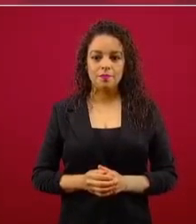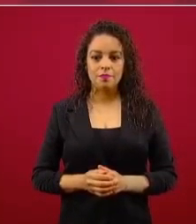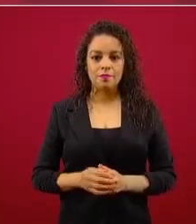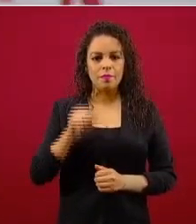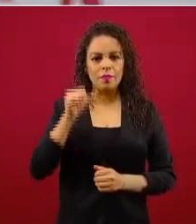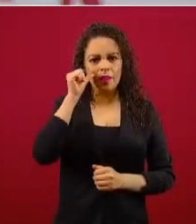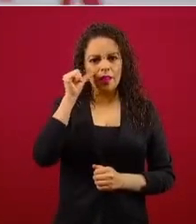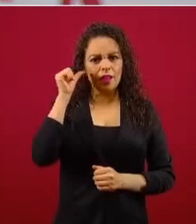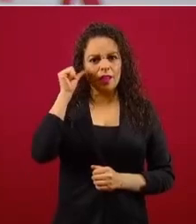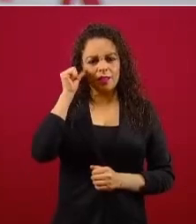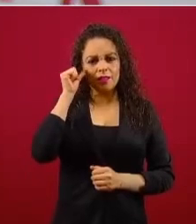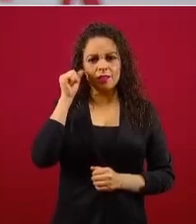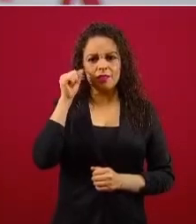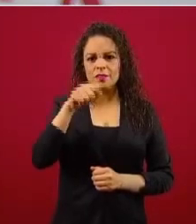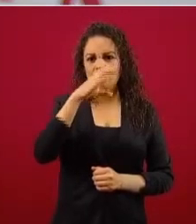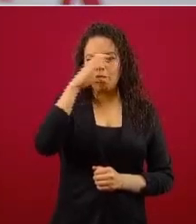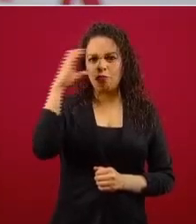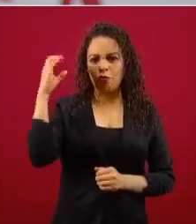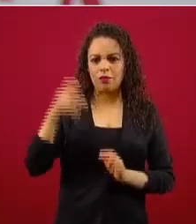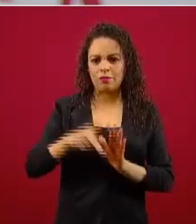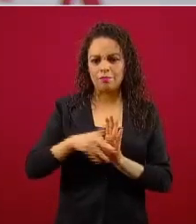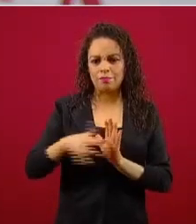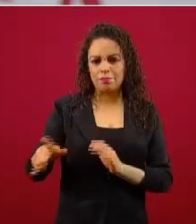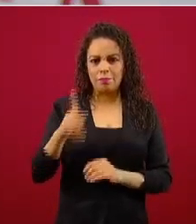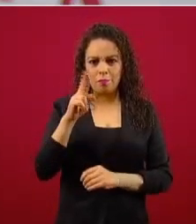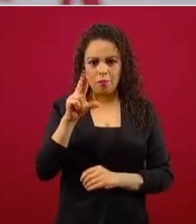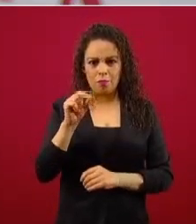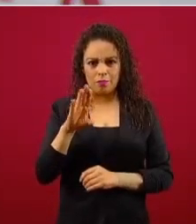del proceso y hubo debate.